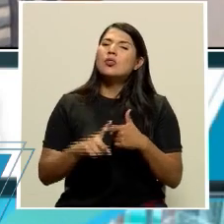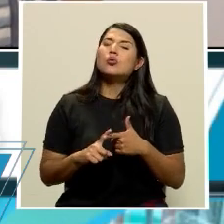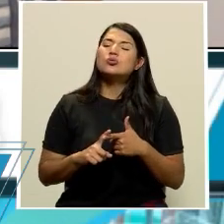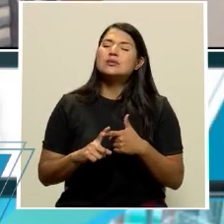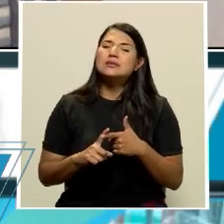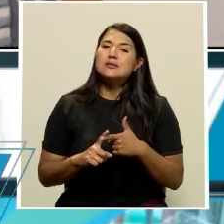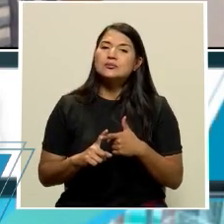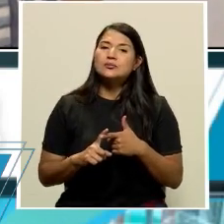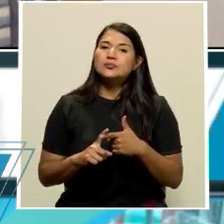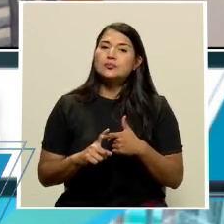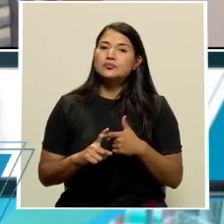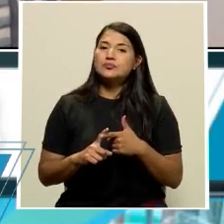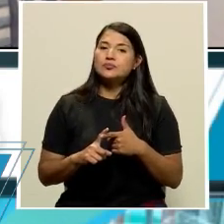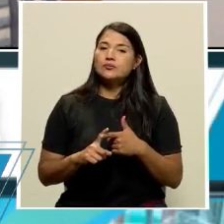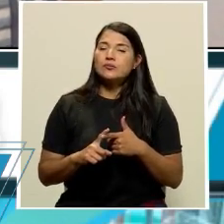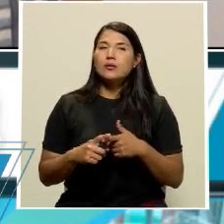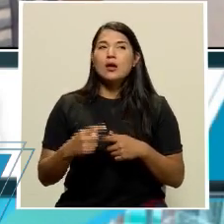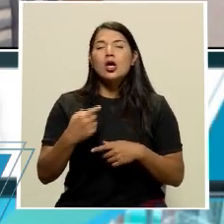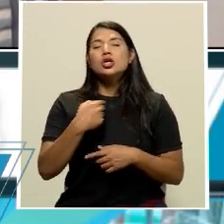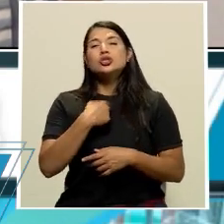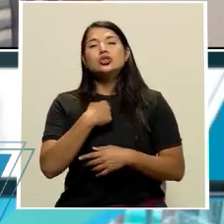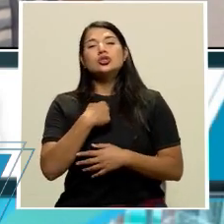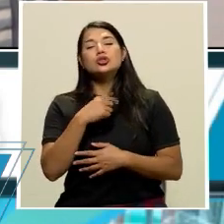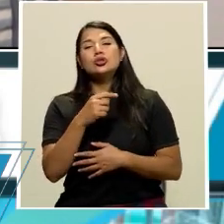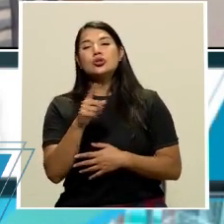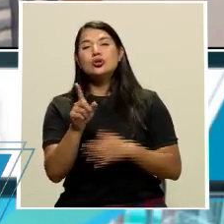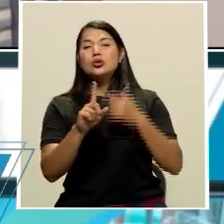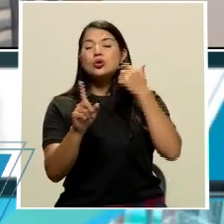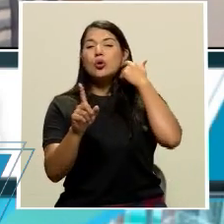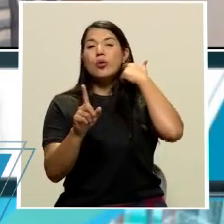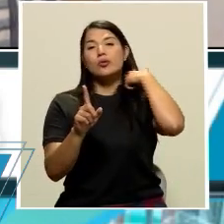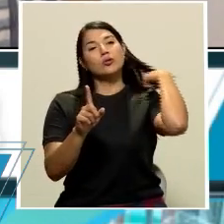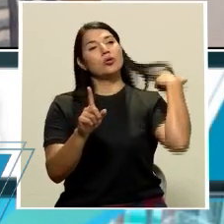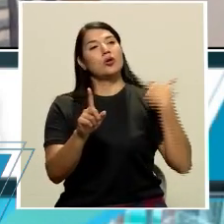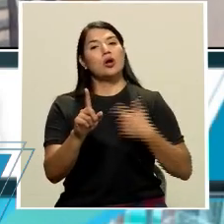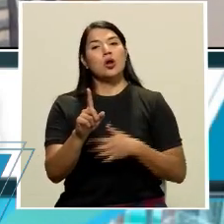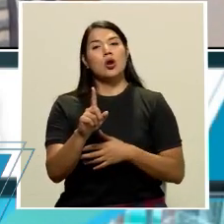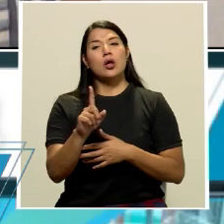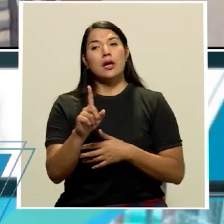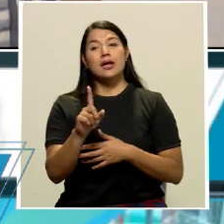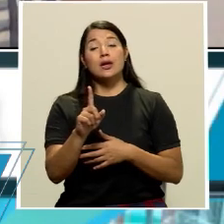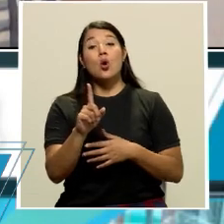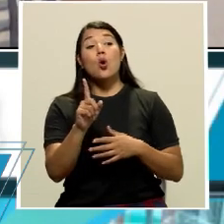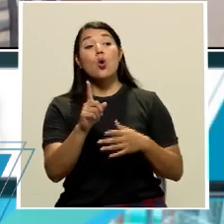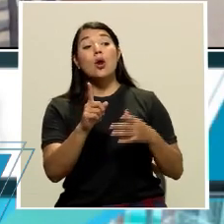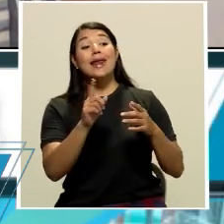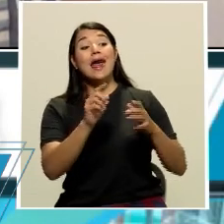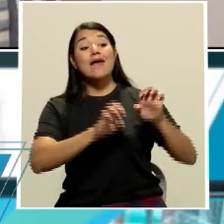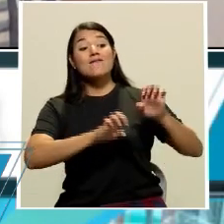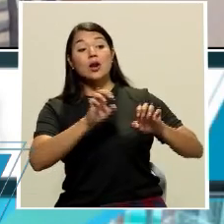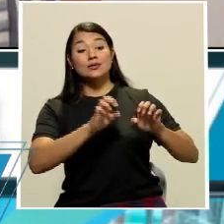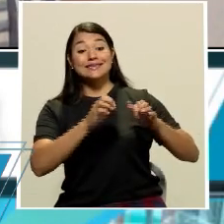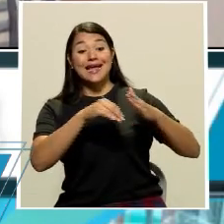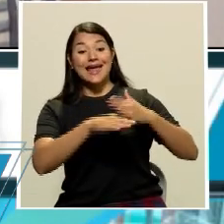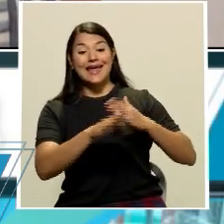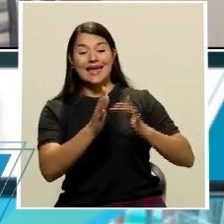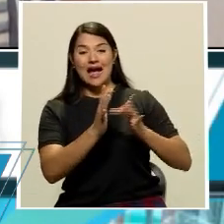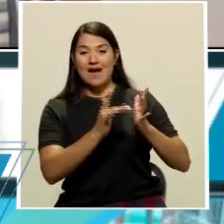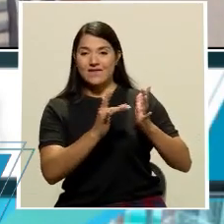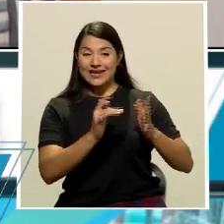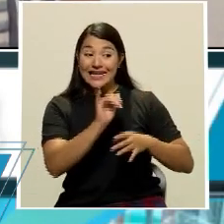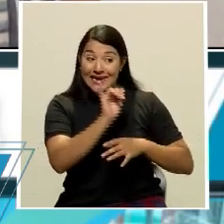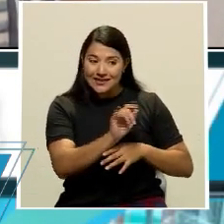que es el fenómeno atípico es el de agosto, sino el fenómeno atípico fue el que observamos en